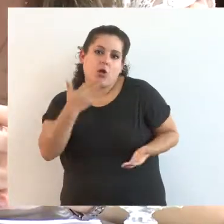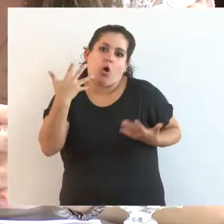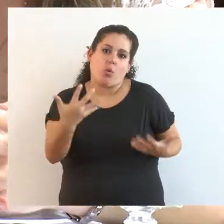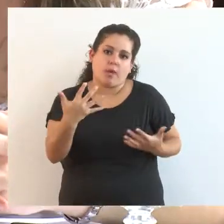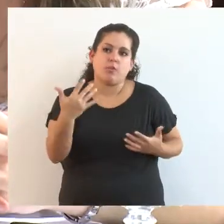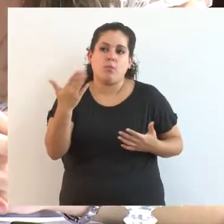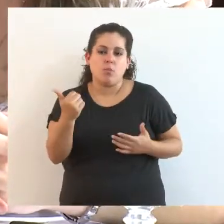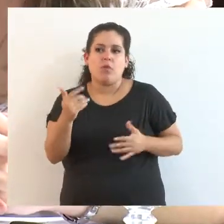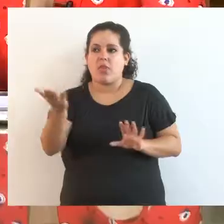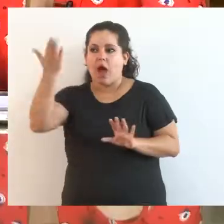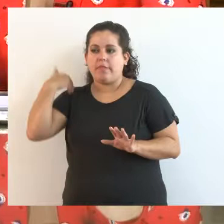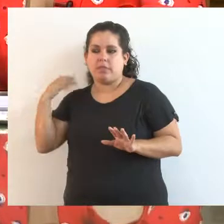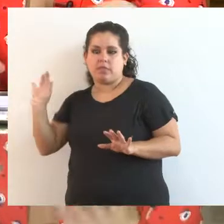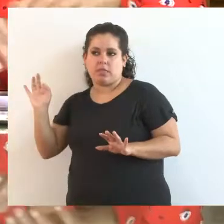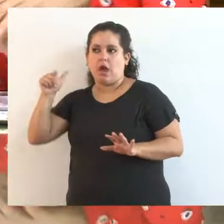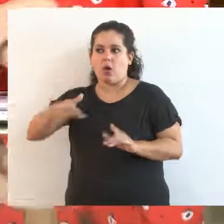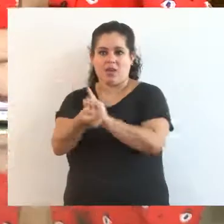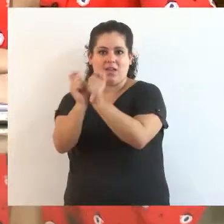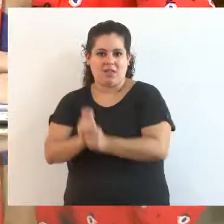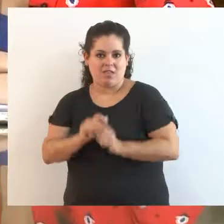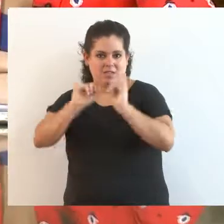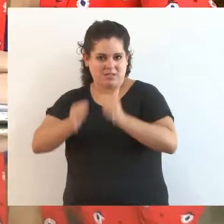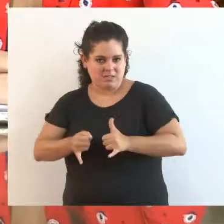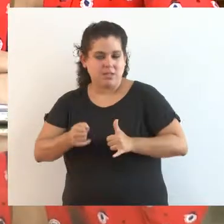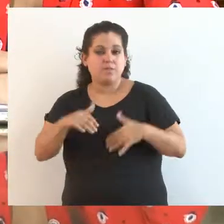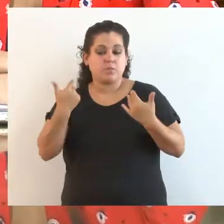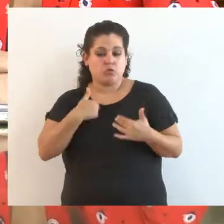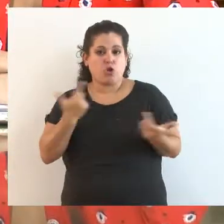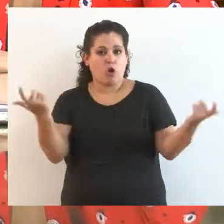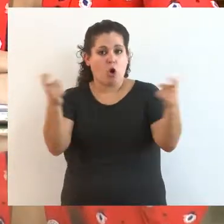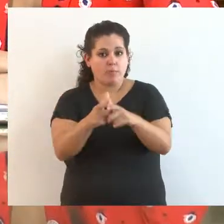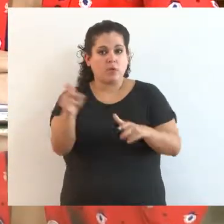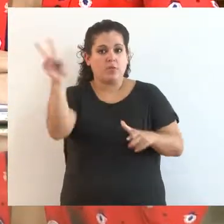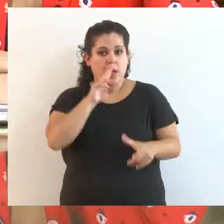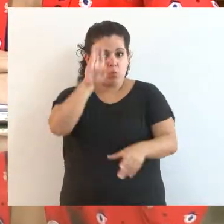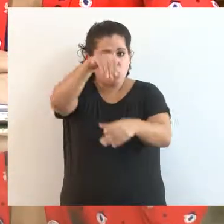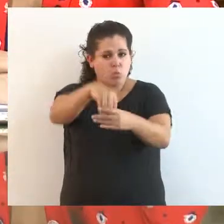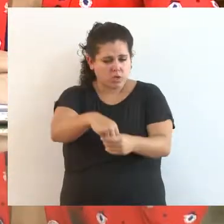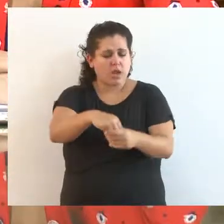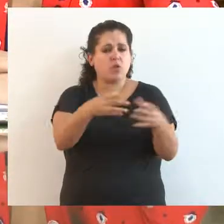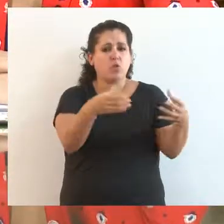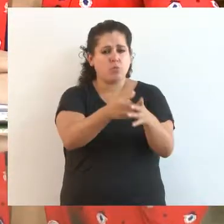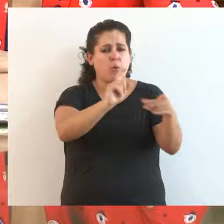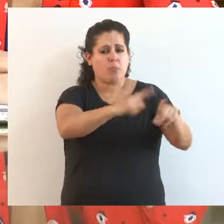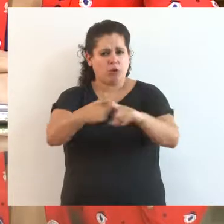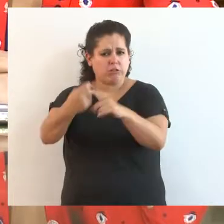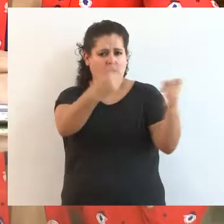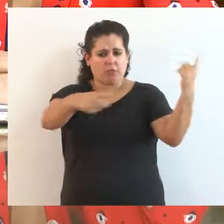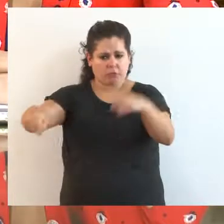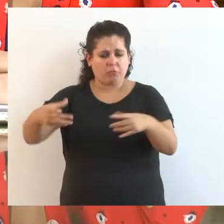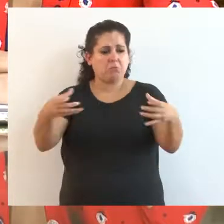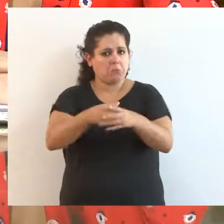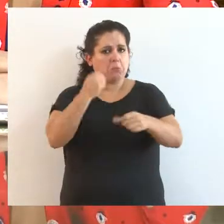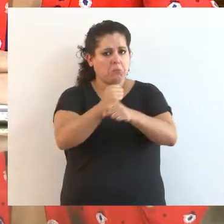que obviamente pueden haber quedado ambiguos. Así que yo soy muy optimista. En general en la Comisión de Mujer trabajamos muy bien con todos los